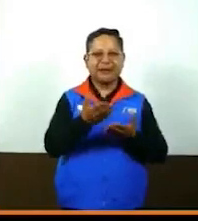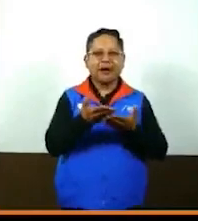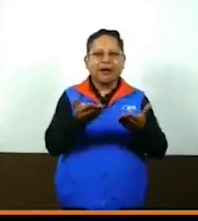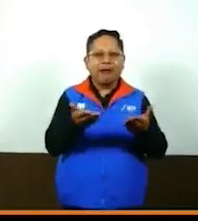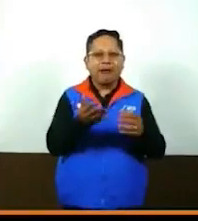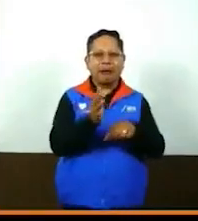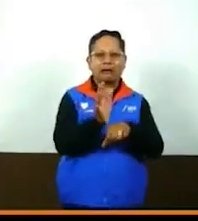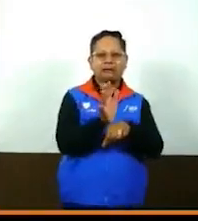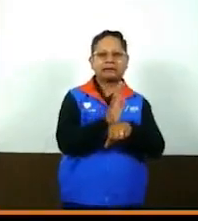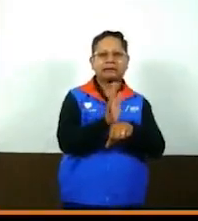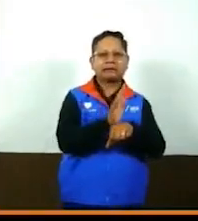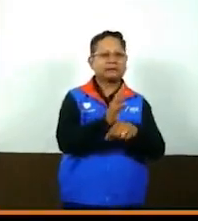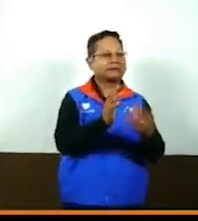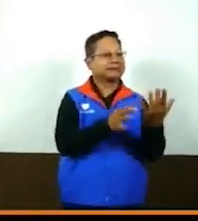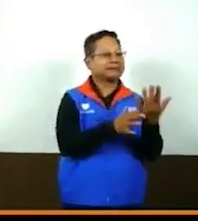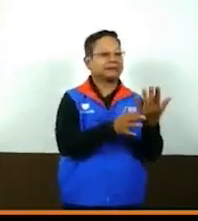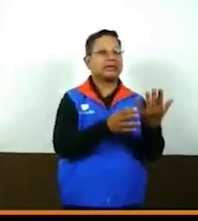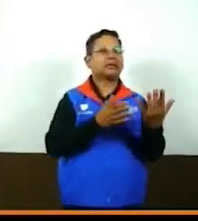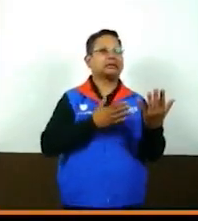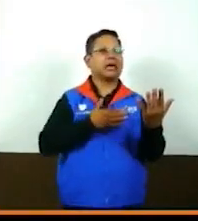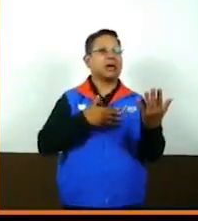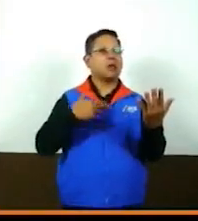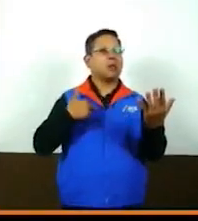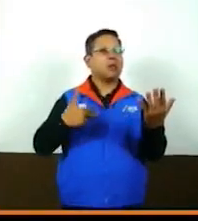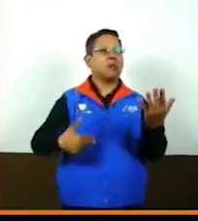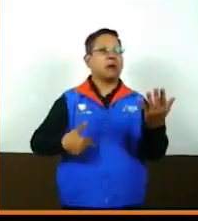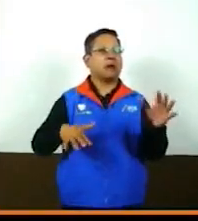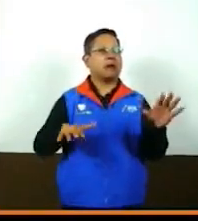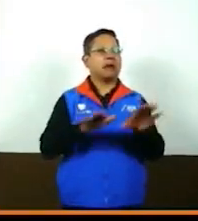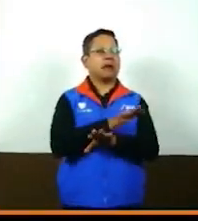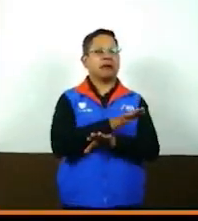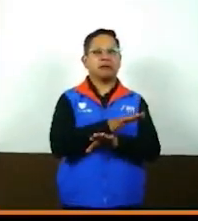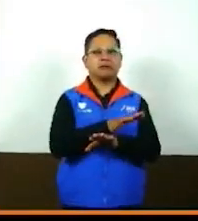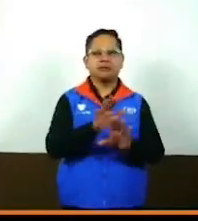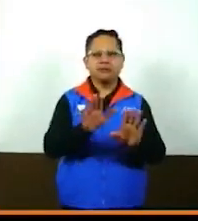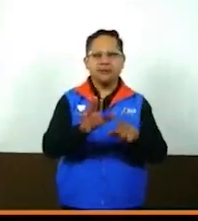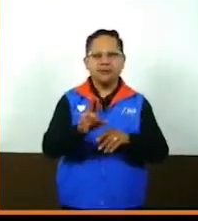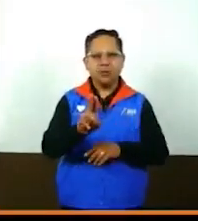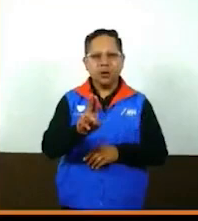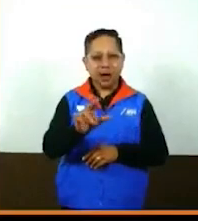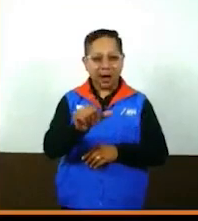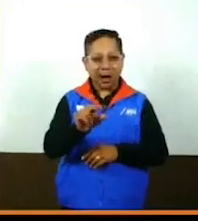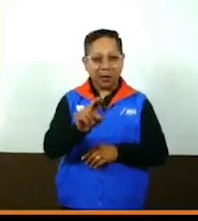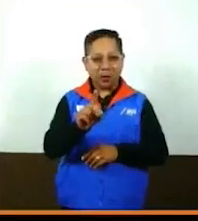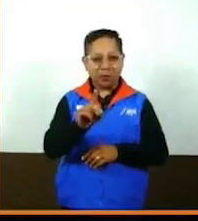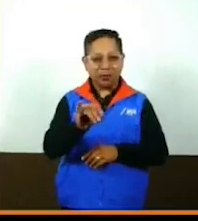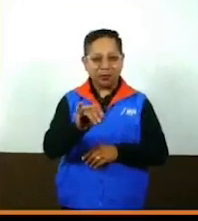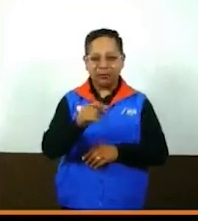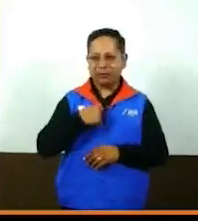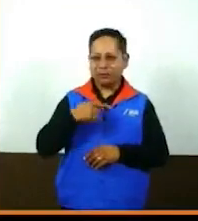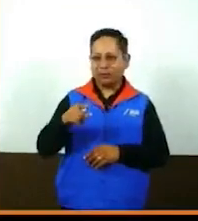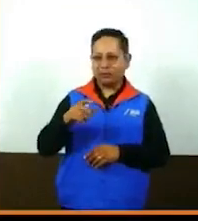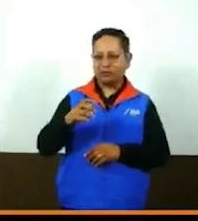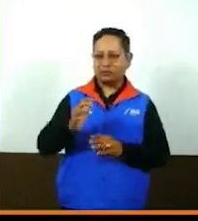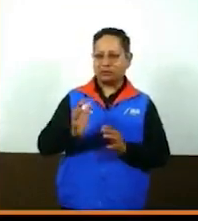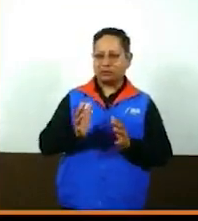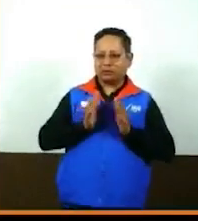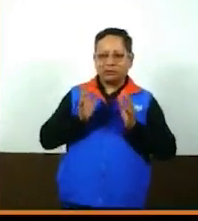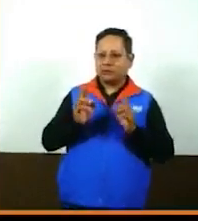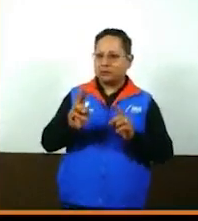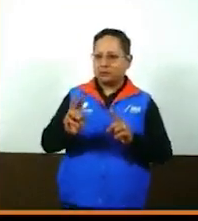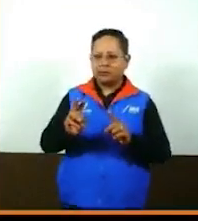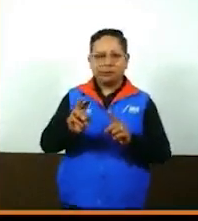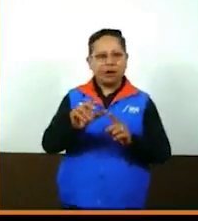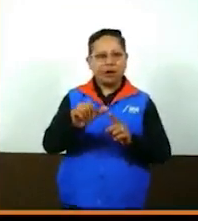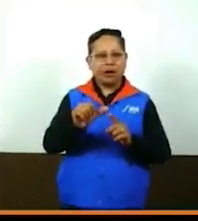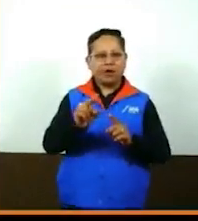donde decimos, oye, pues van a reemplazar. Bueno, tuve la oportunidad de estar ahí en Audi y bueno, la verdad es que yo pensé que solo existían en las películas, pero cuando